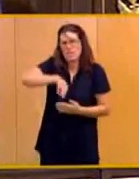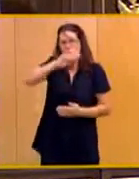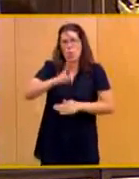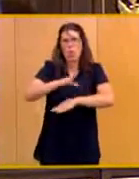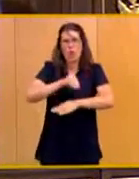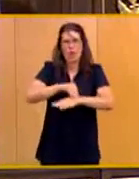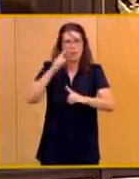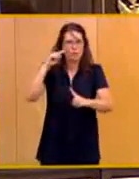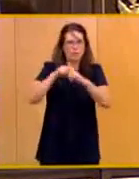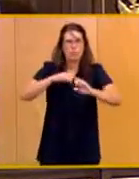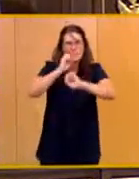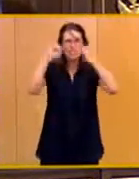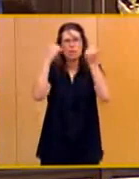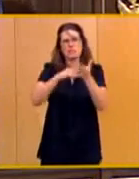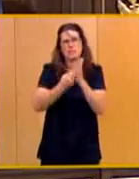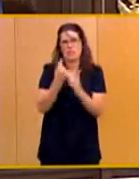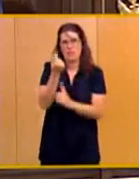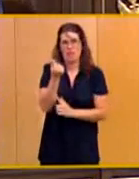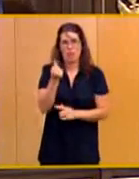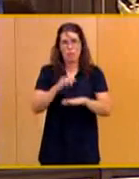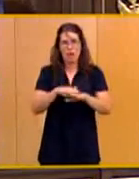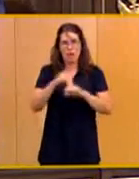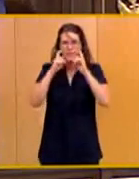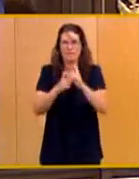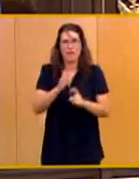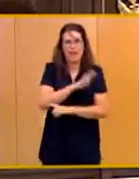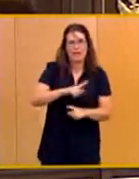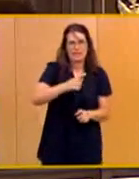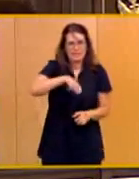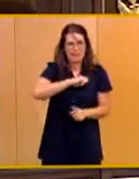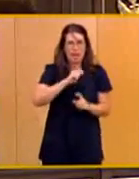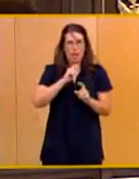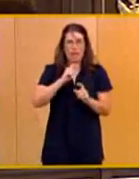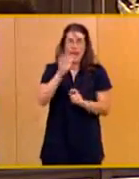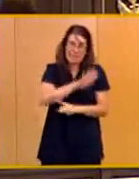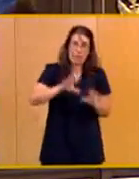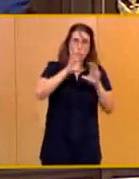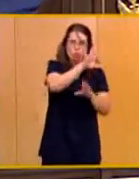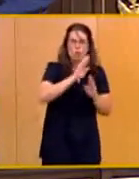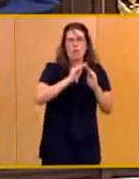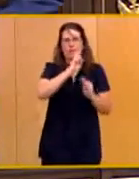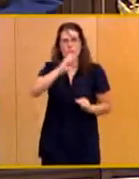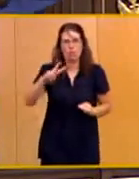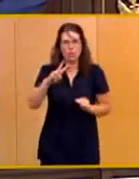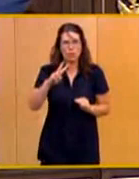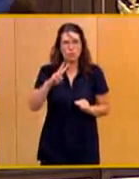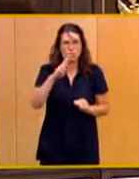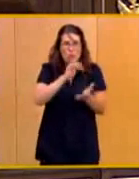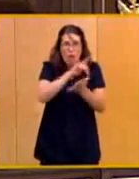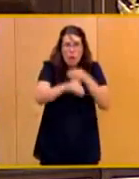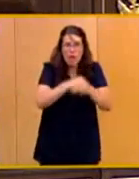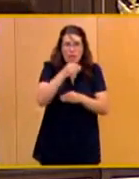y llevar a cabo una intervención del Estado inimaginable en un país como Estados Unidos? Pues no, no